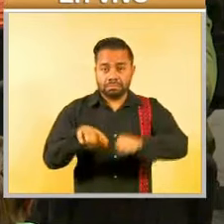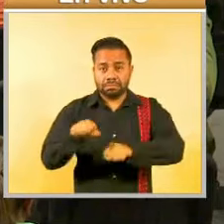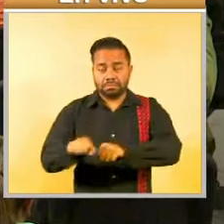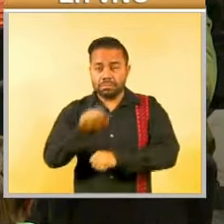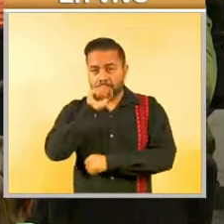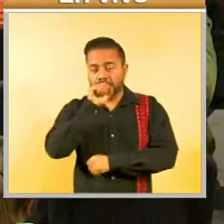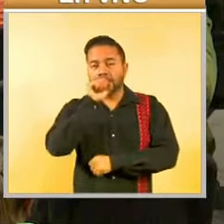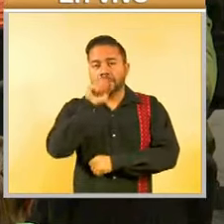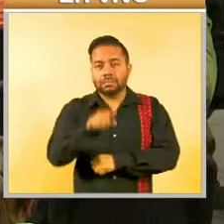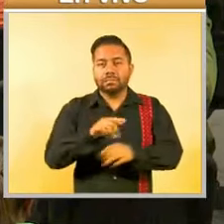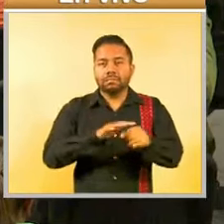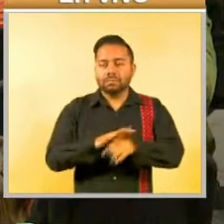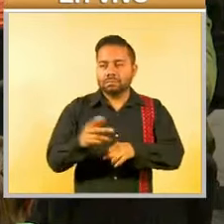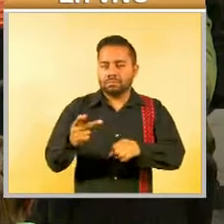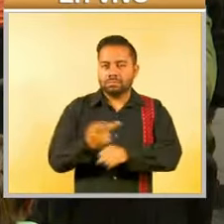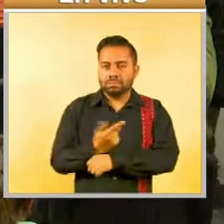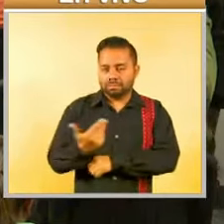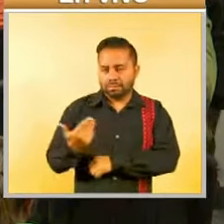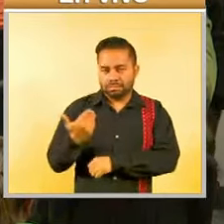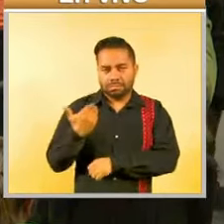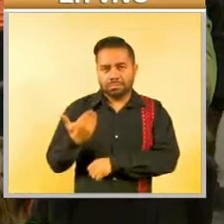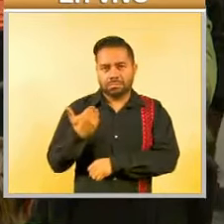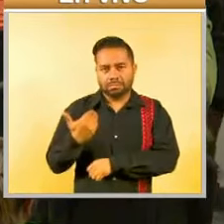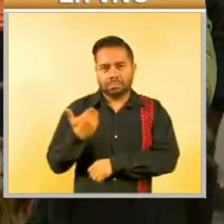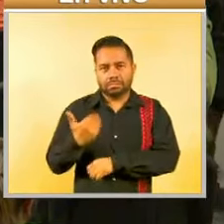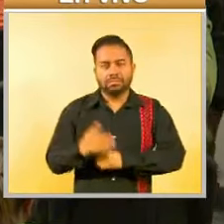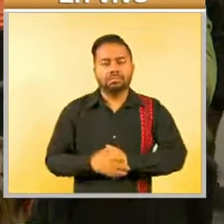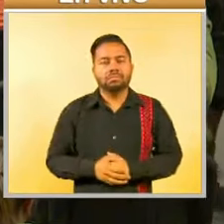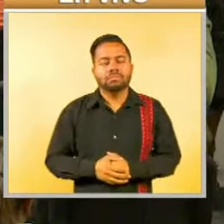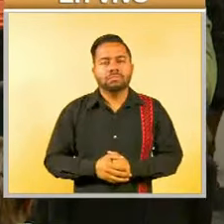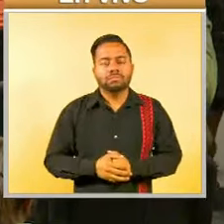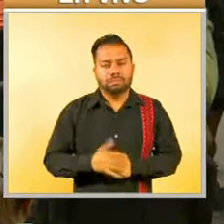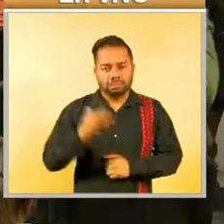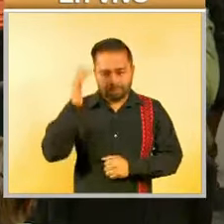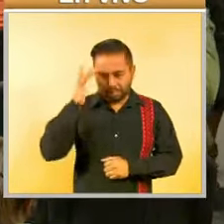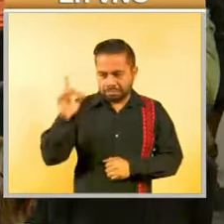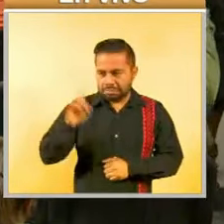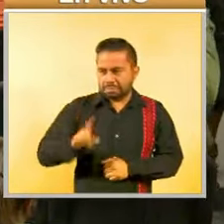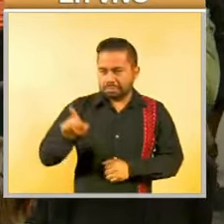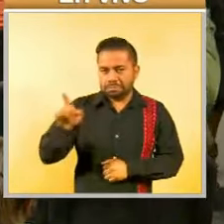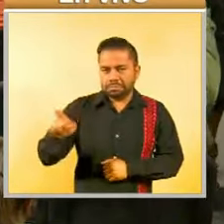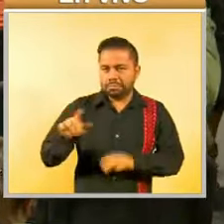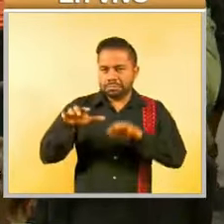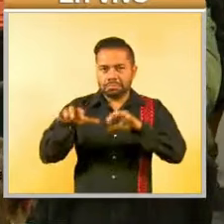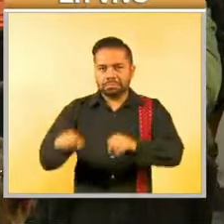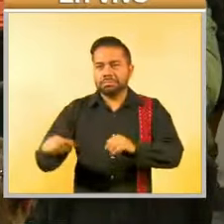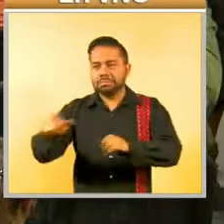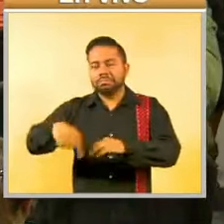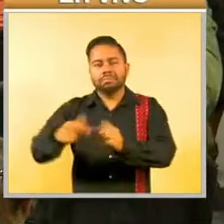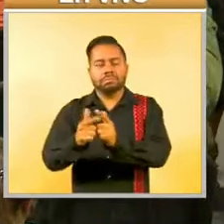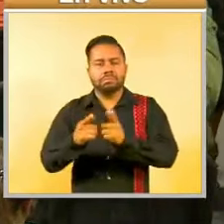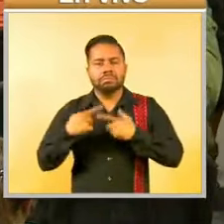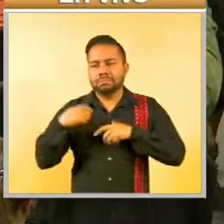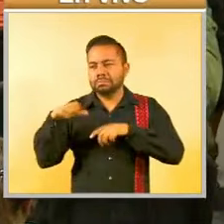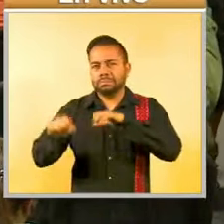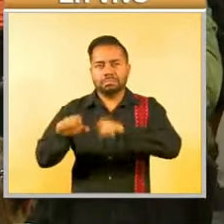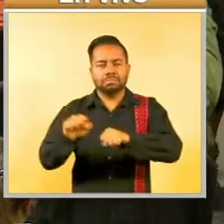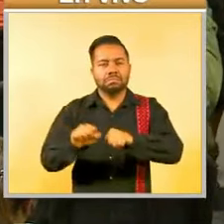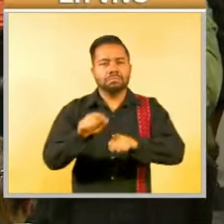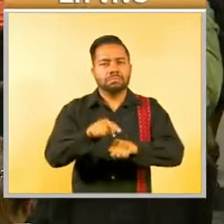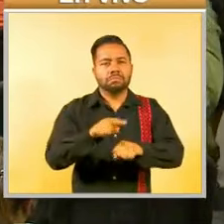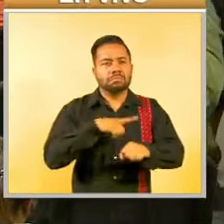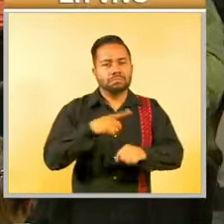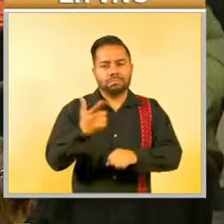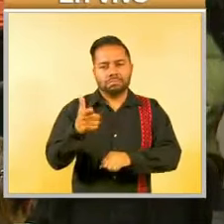también como se dio en el caso de de Santo Domingo se asegura una célula delictiva hay un